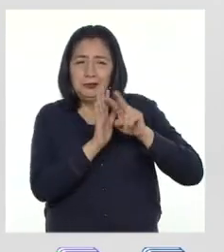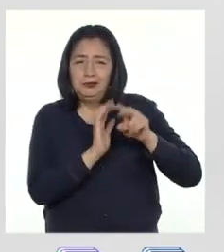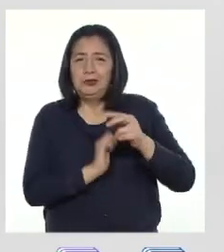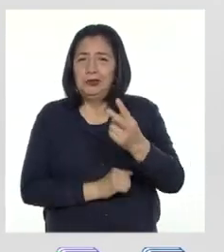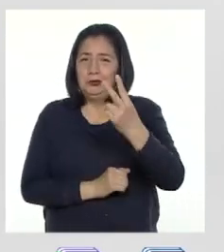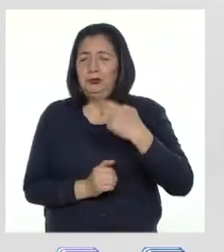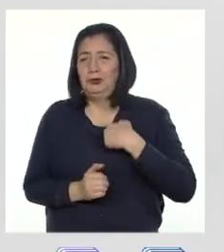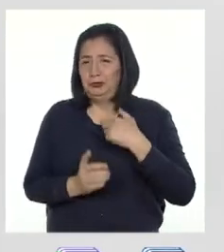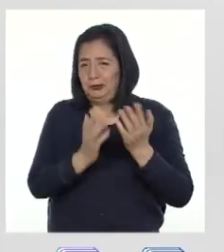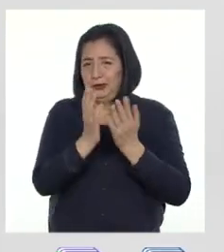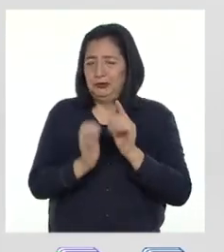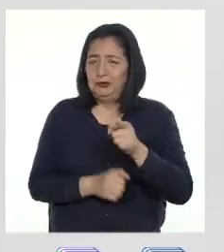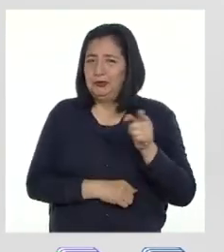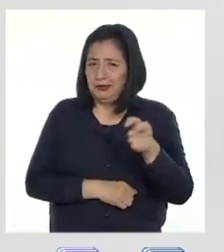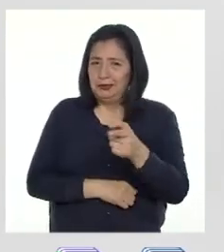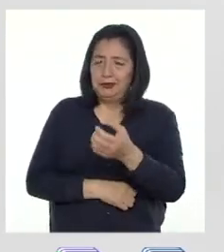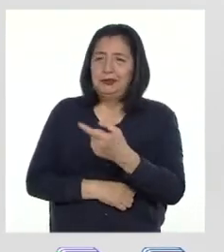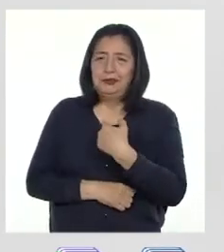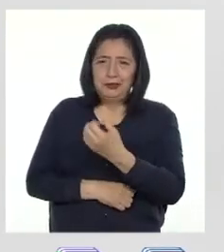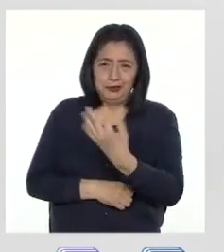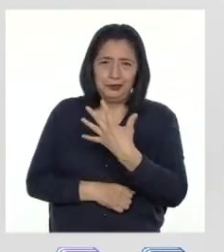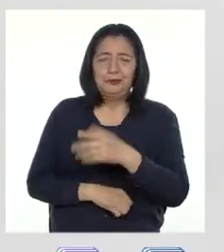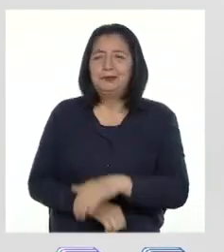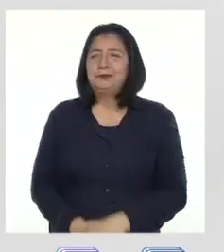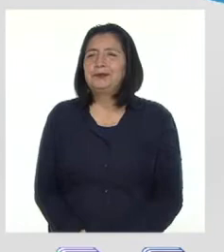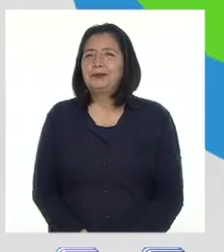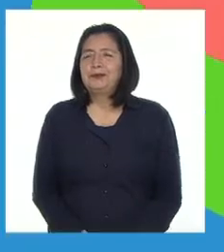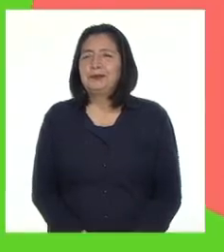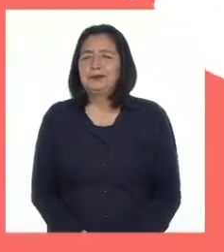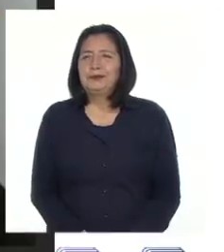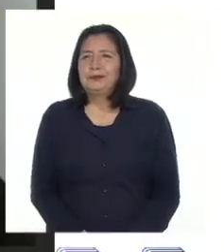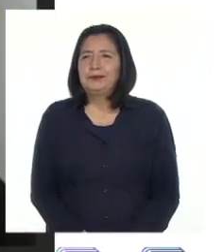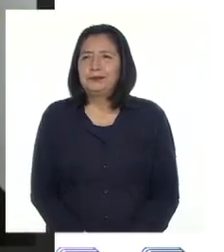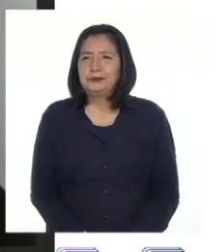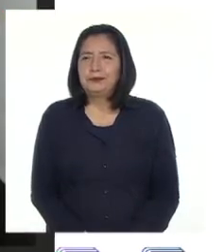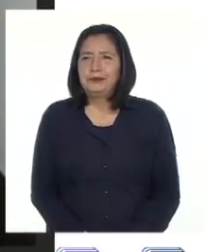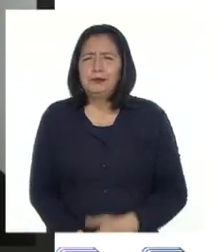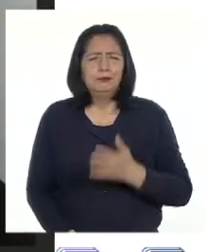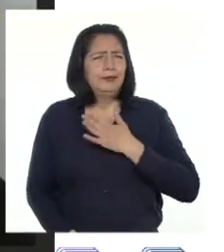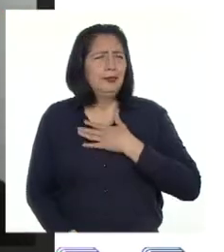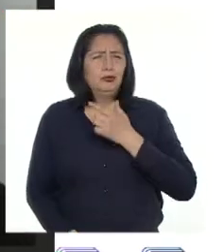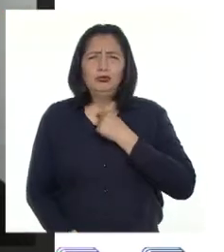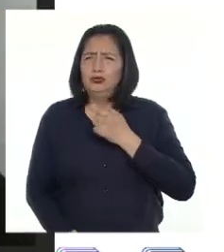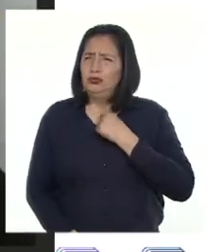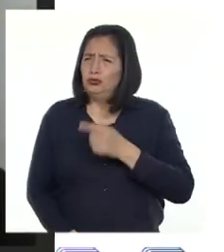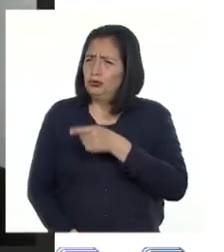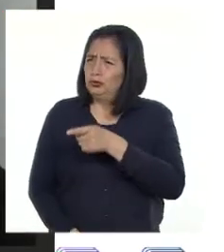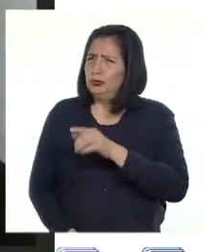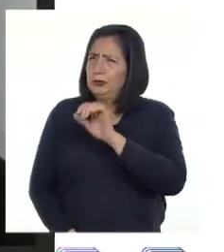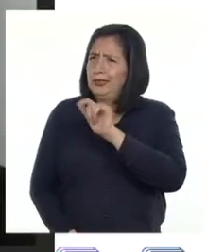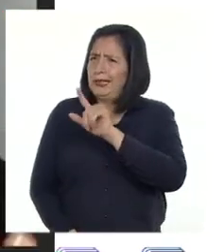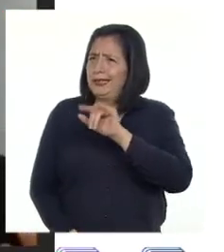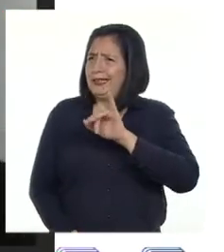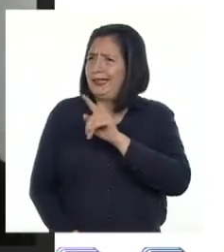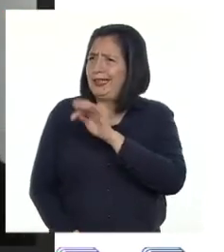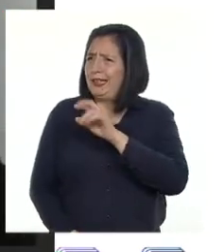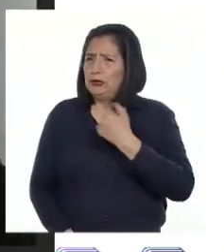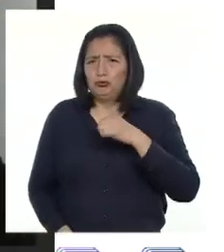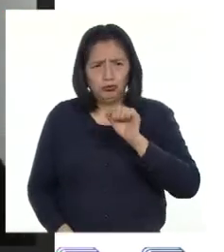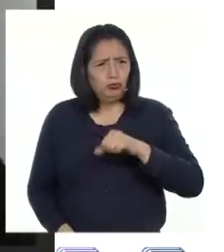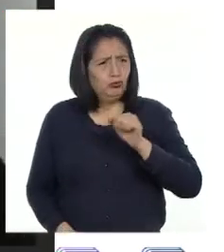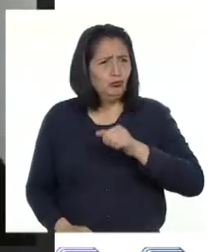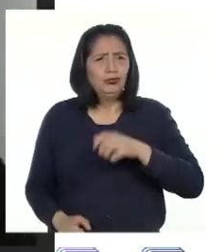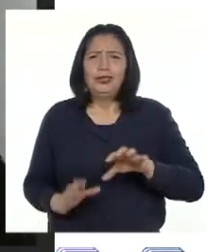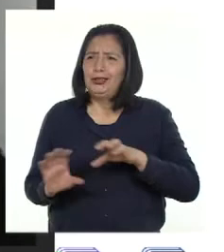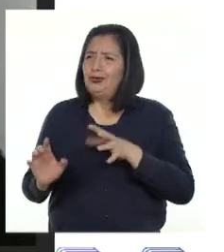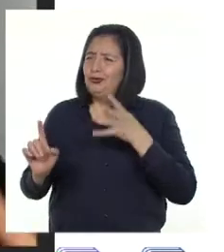de mis estudiantes y esto fue lo que comentaron. Me encantó ver cómo Alejandra Ruiz logró realizar